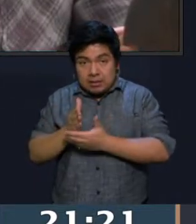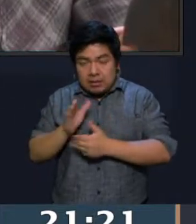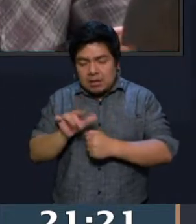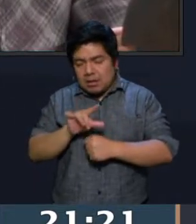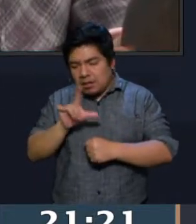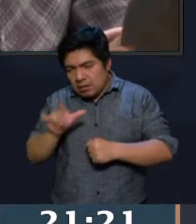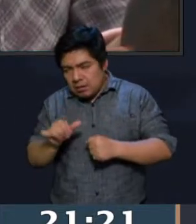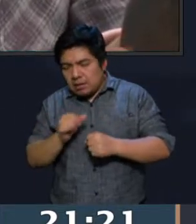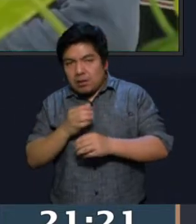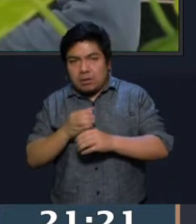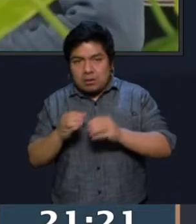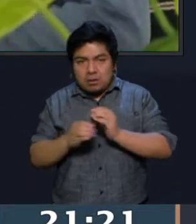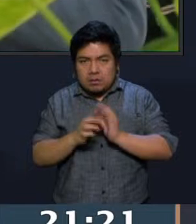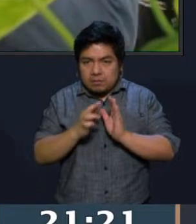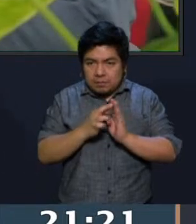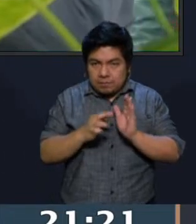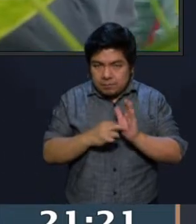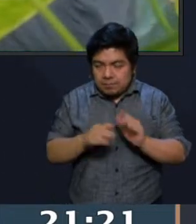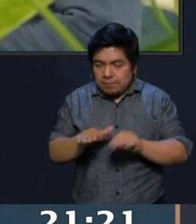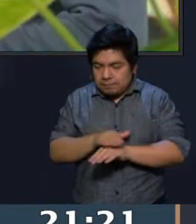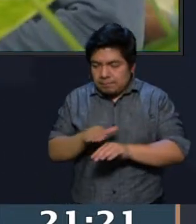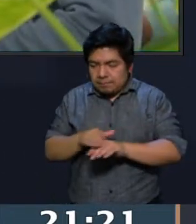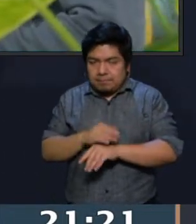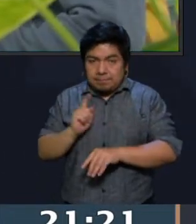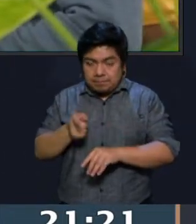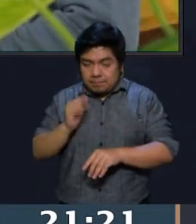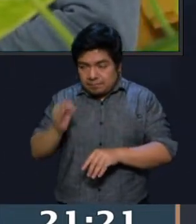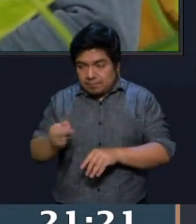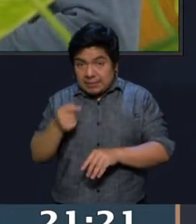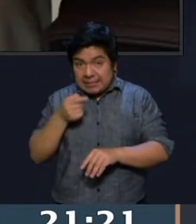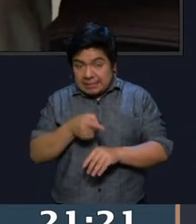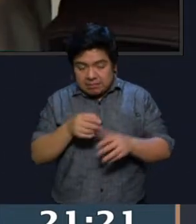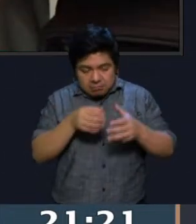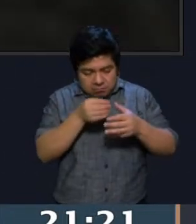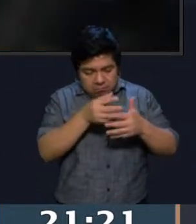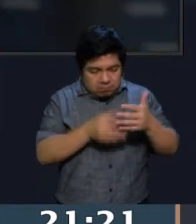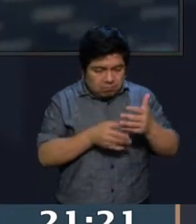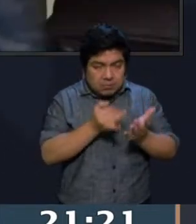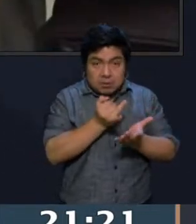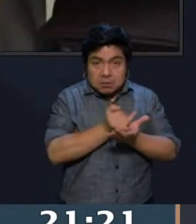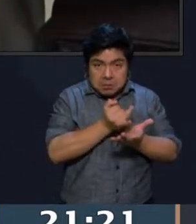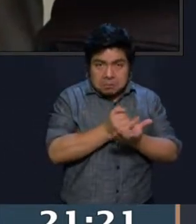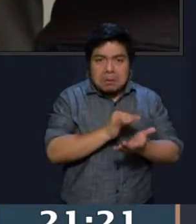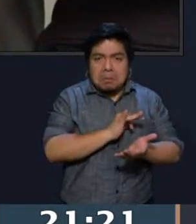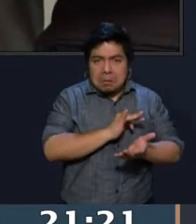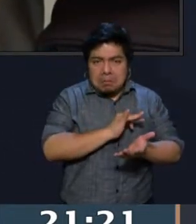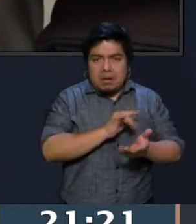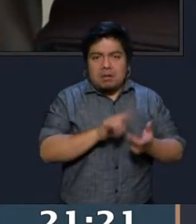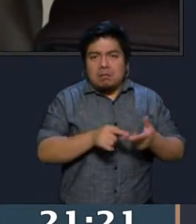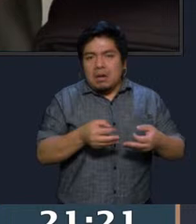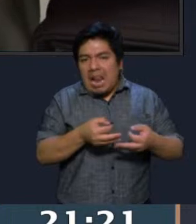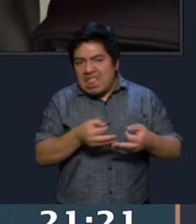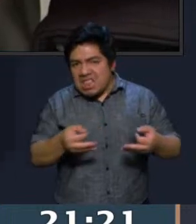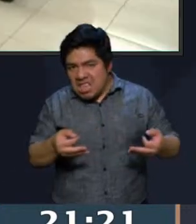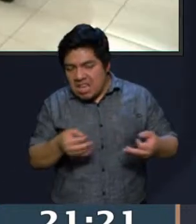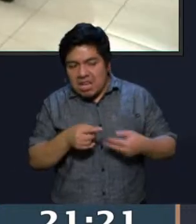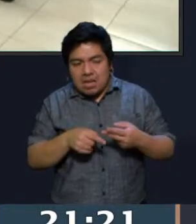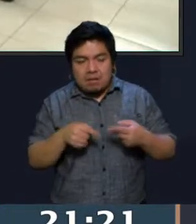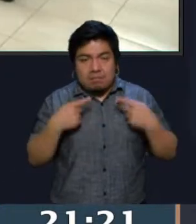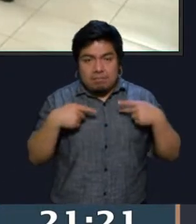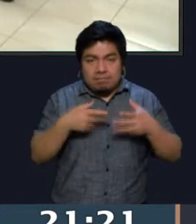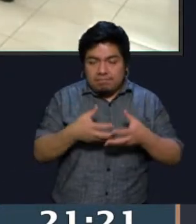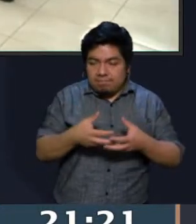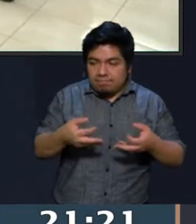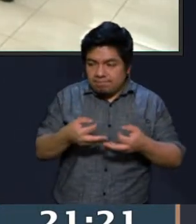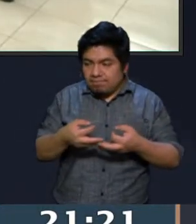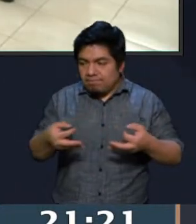de reformas que necesitaban, ¿no? Y esa reforma contenía impuestos muy interesantes justamente a la tierra, a los grandes propietarios de tierra